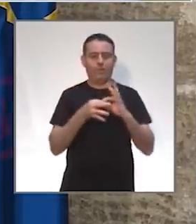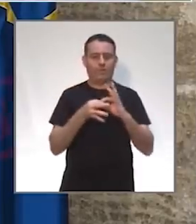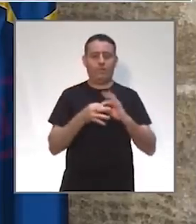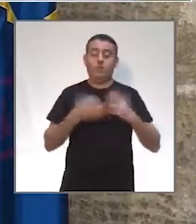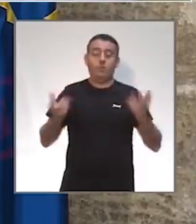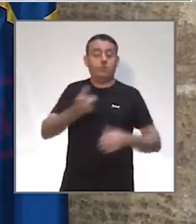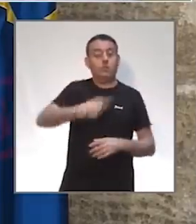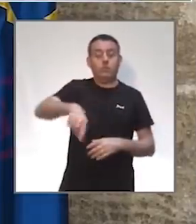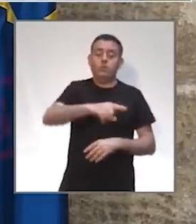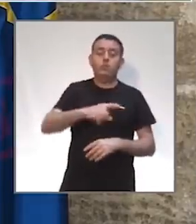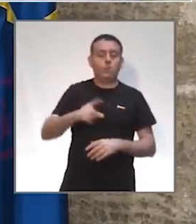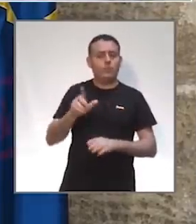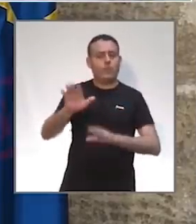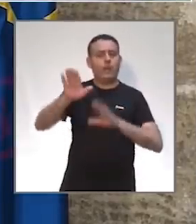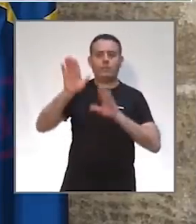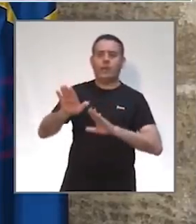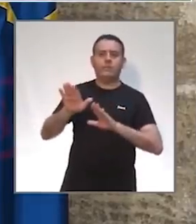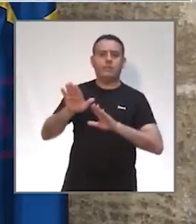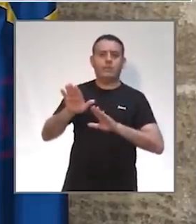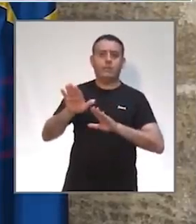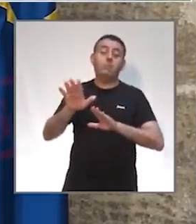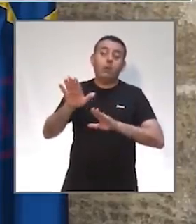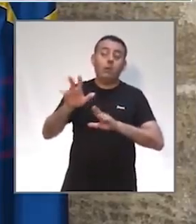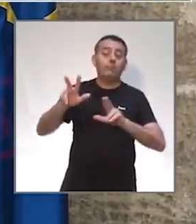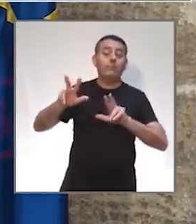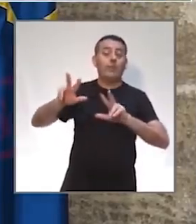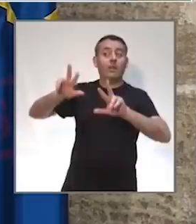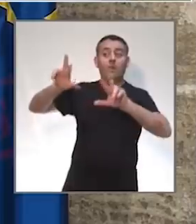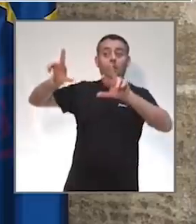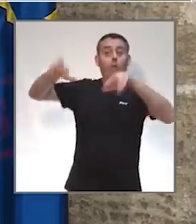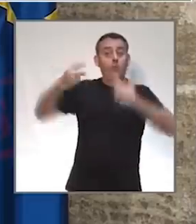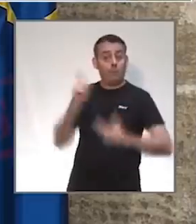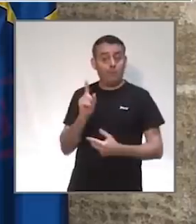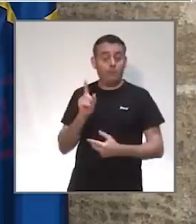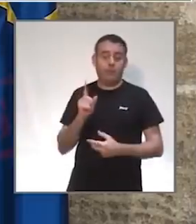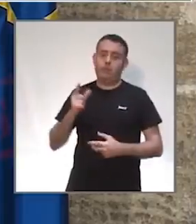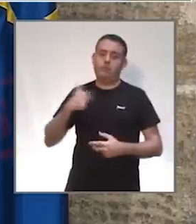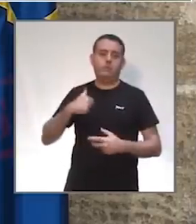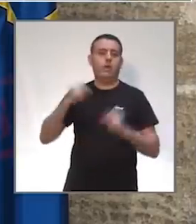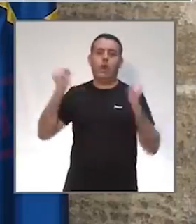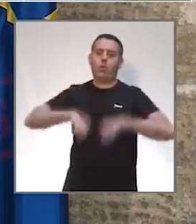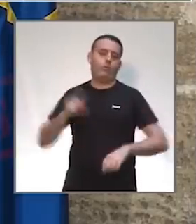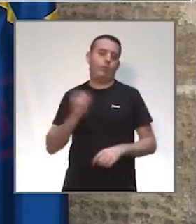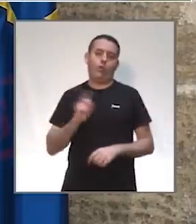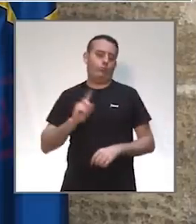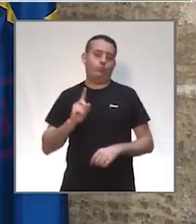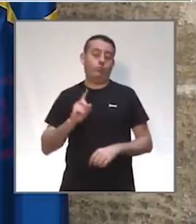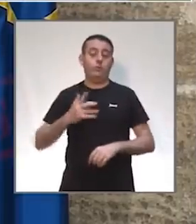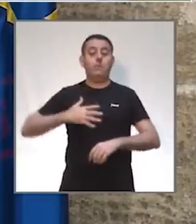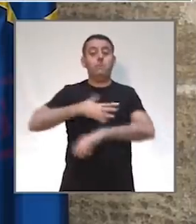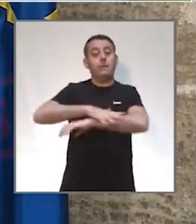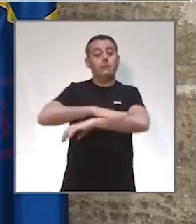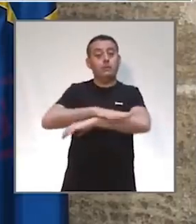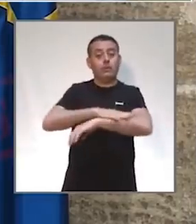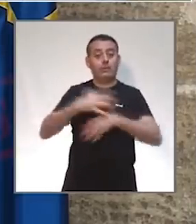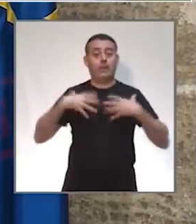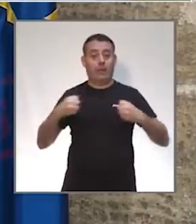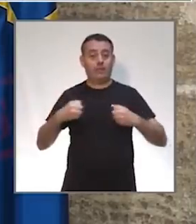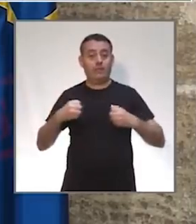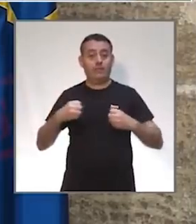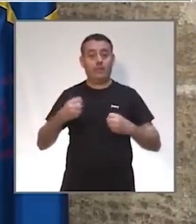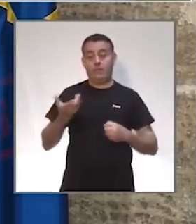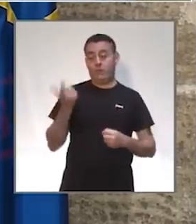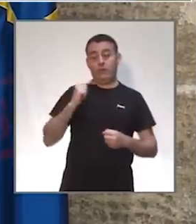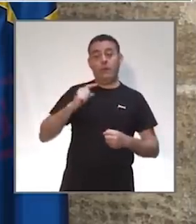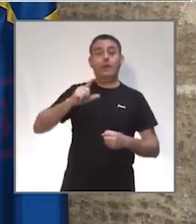el resto de comunidad, vamos, no nos reuniésemos... Ahora no, porque no podemos, pero en cuanto podamos lo haremos.